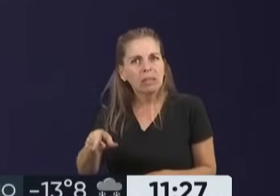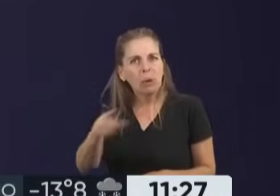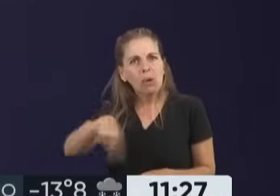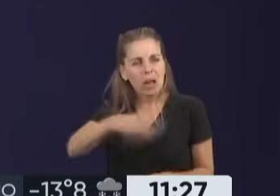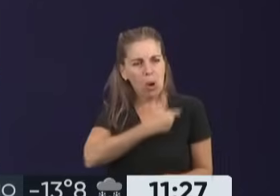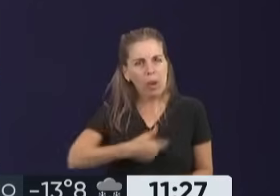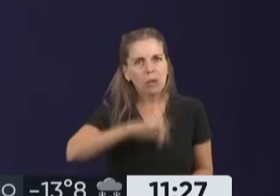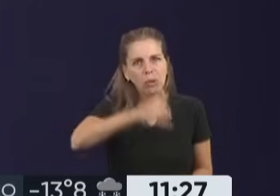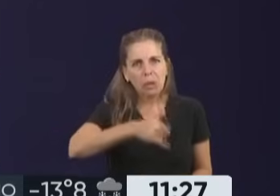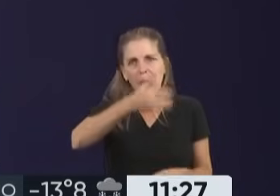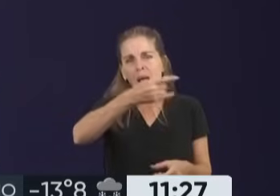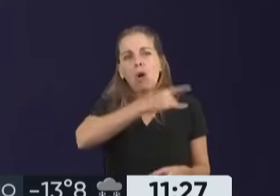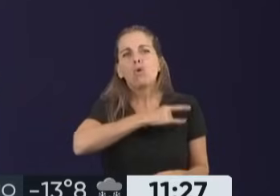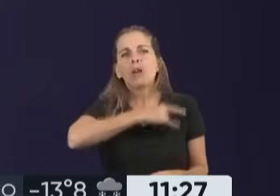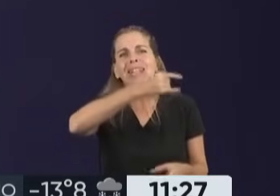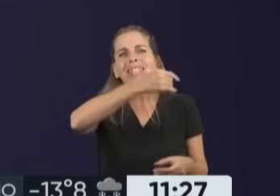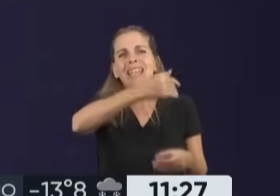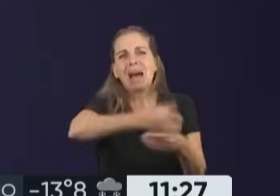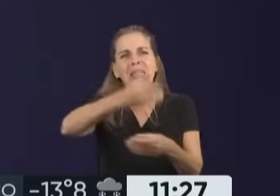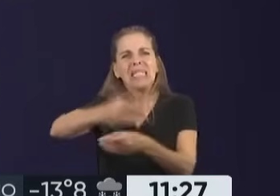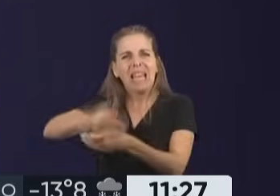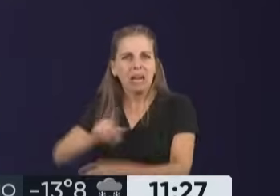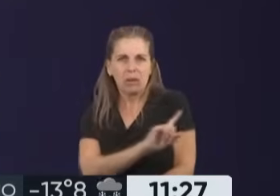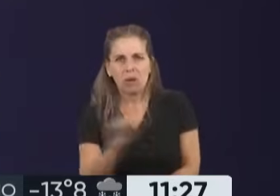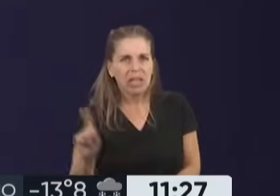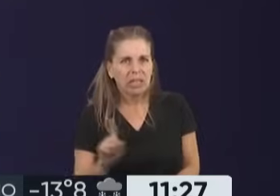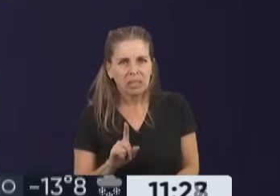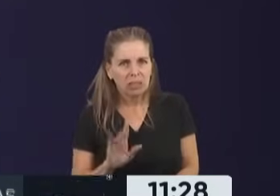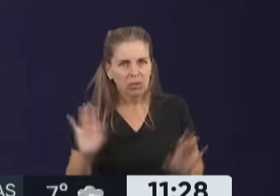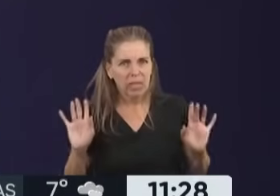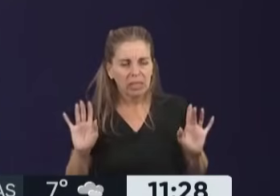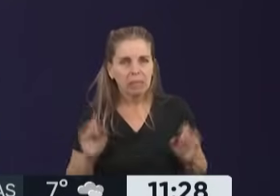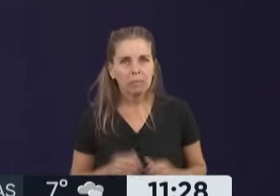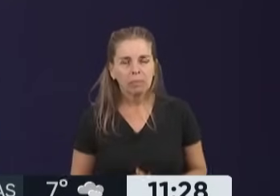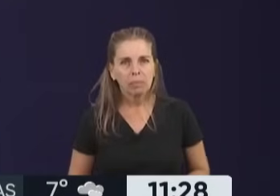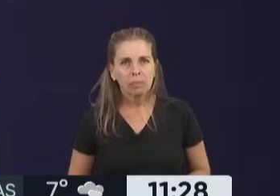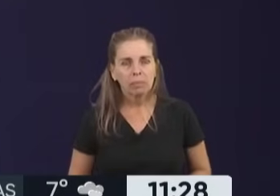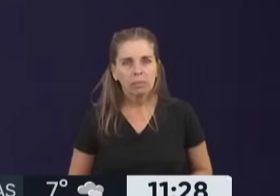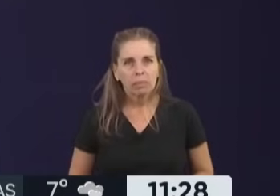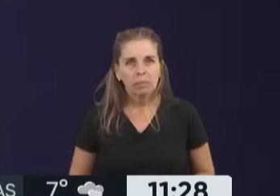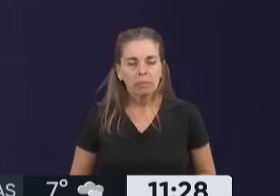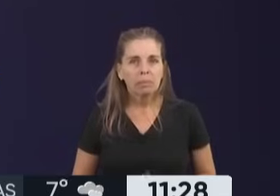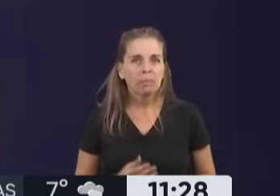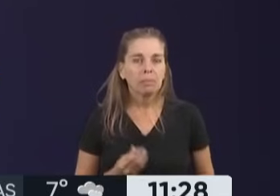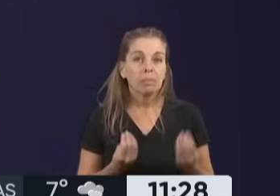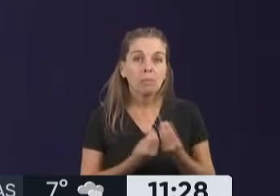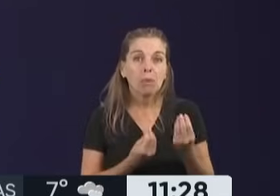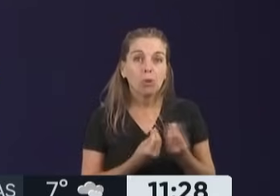pública. Porque no es cierto, y porque en parte la expresión de